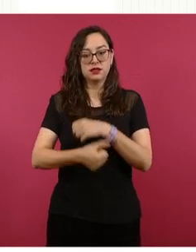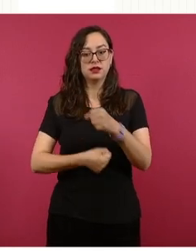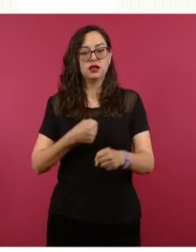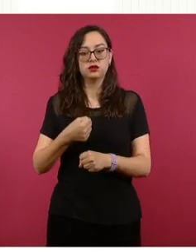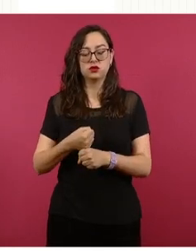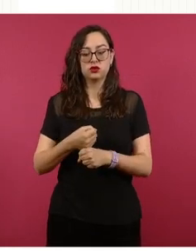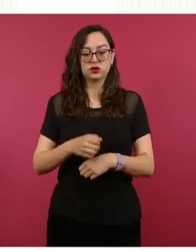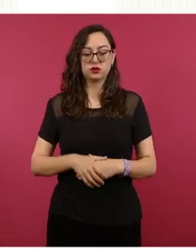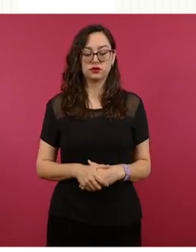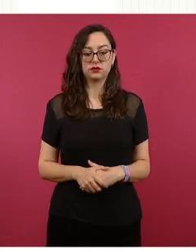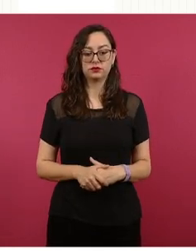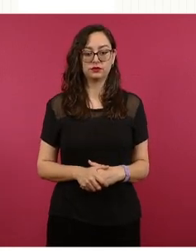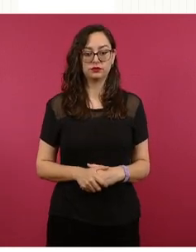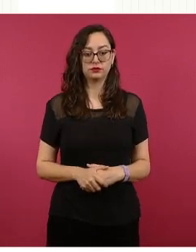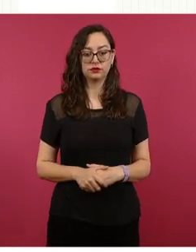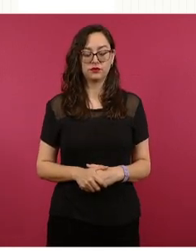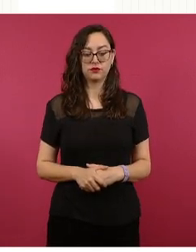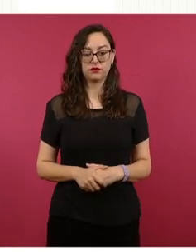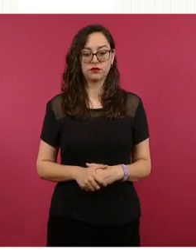El 15,